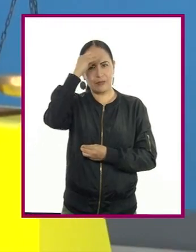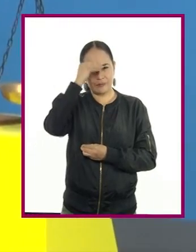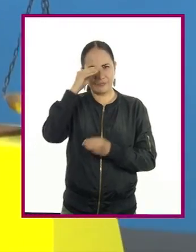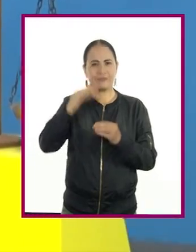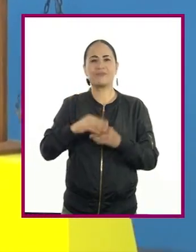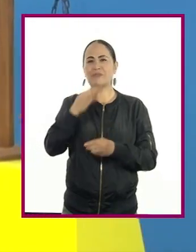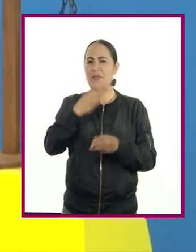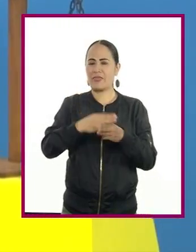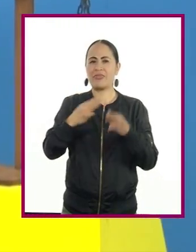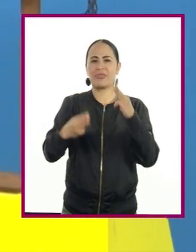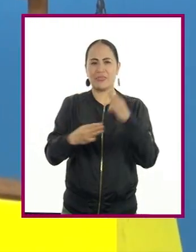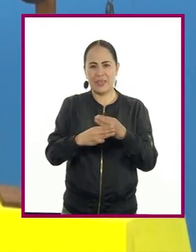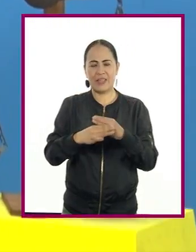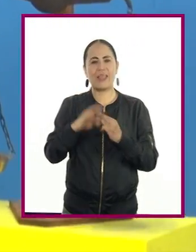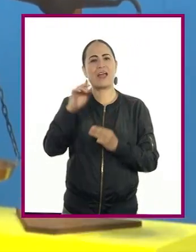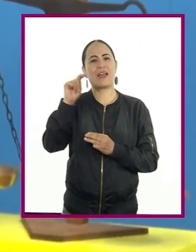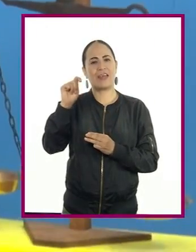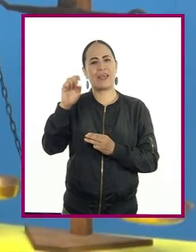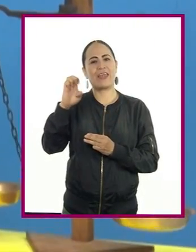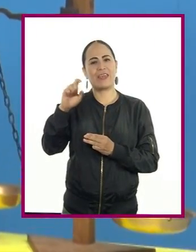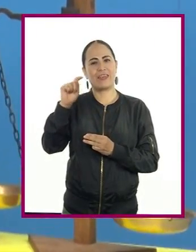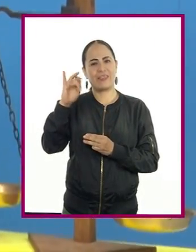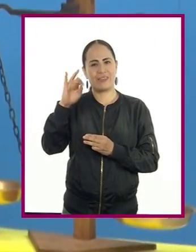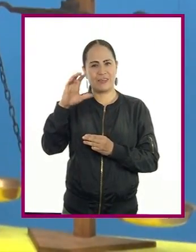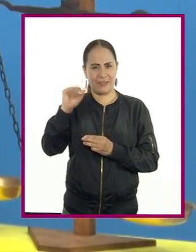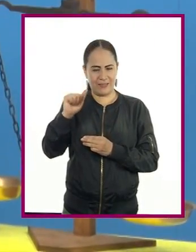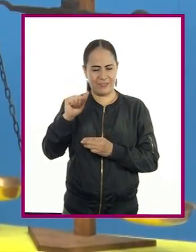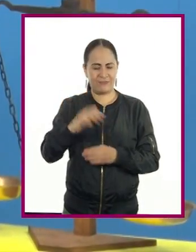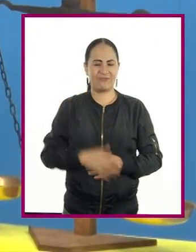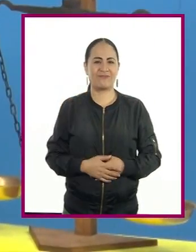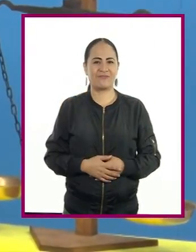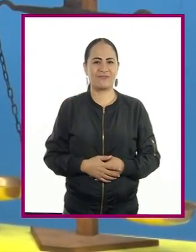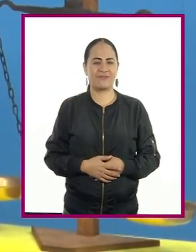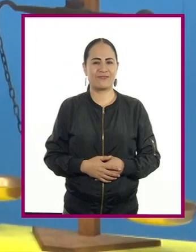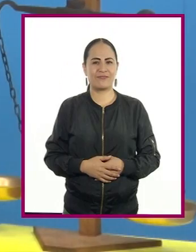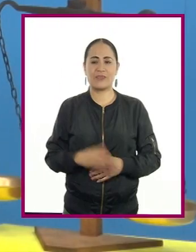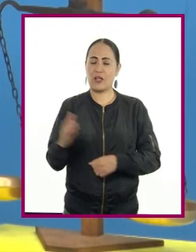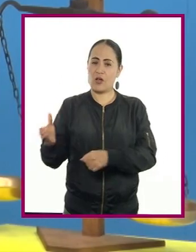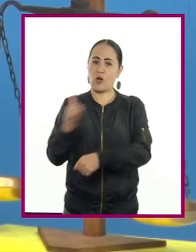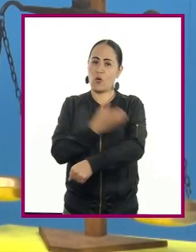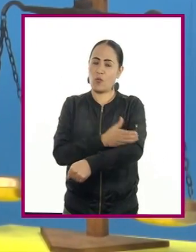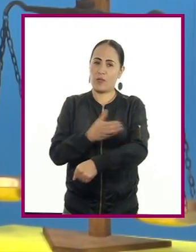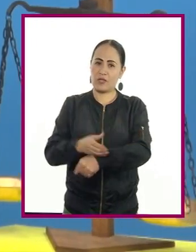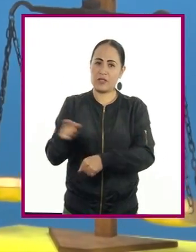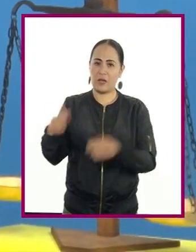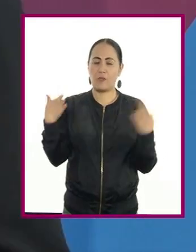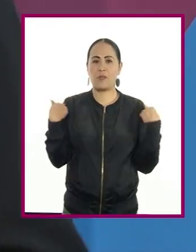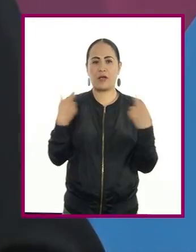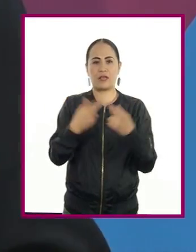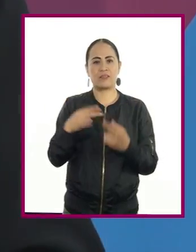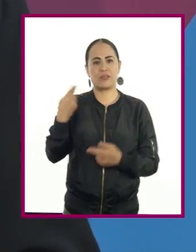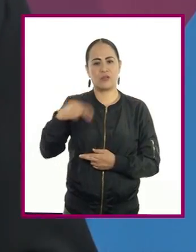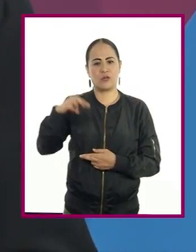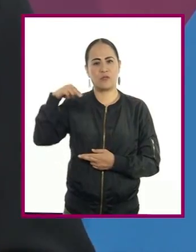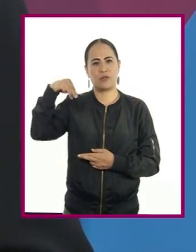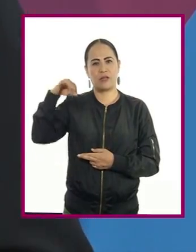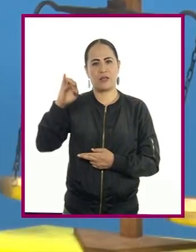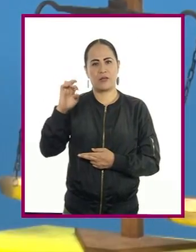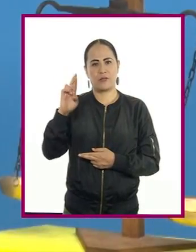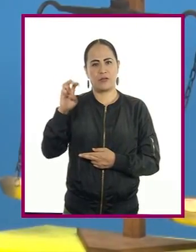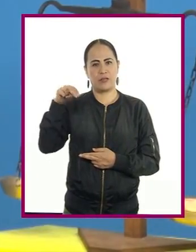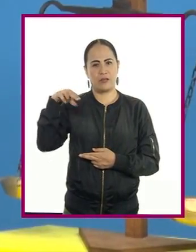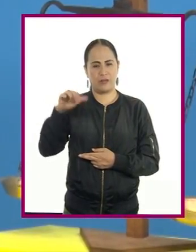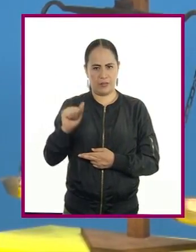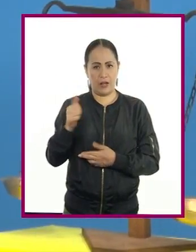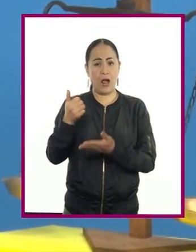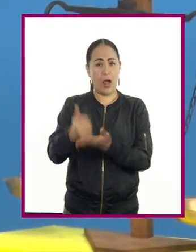la asignatura Formación Cívica y Ética. Nos acompaña la maestra Mirna Paredes Alvarado, quien nos